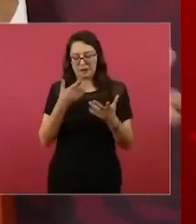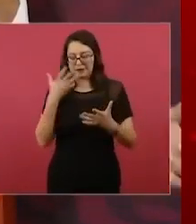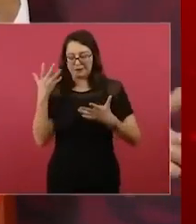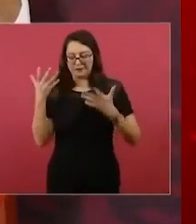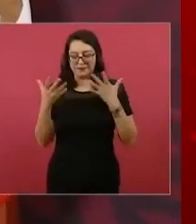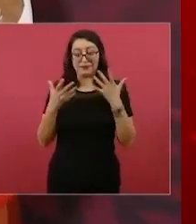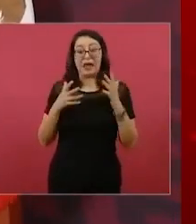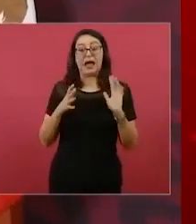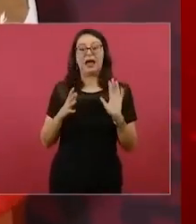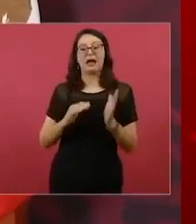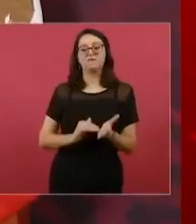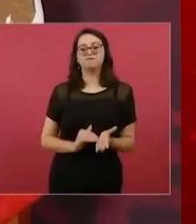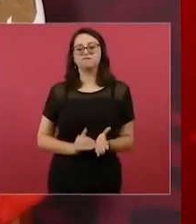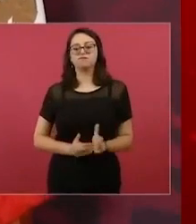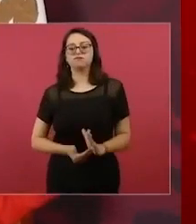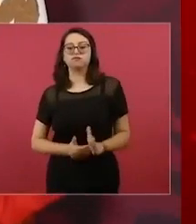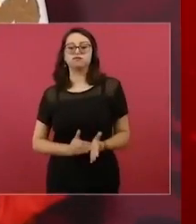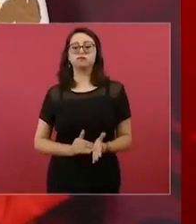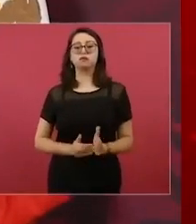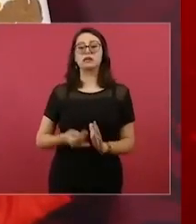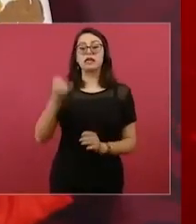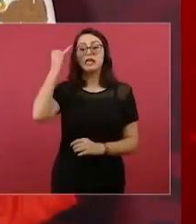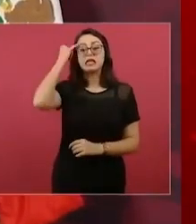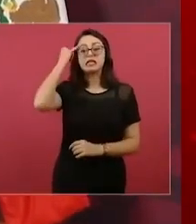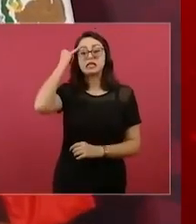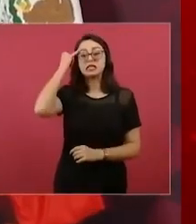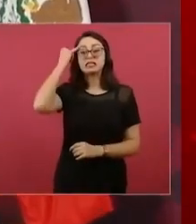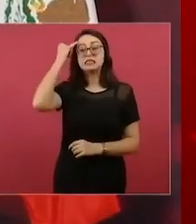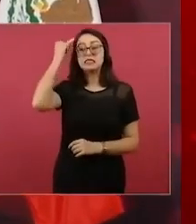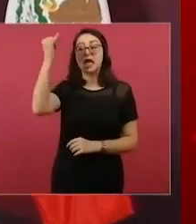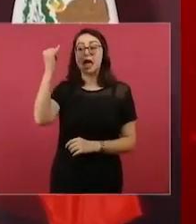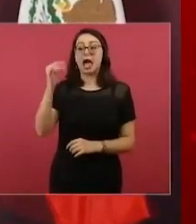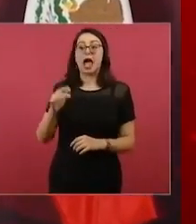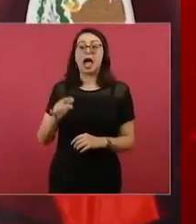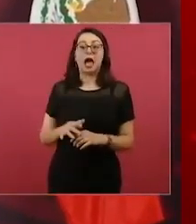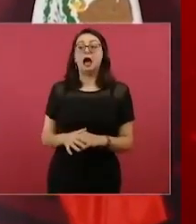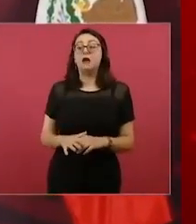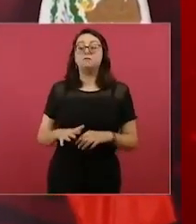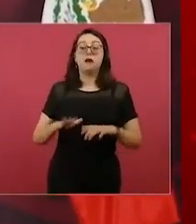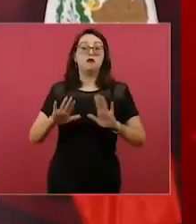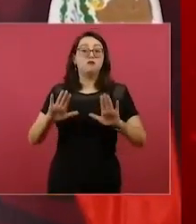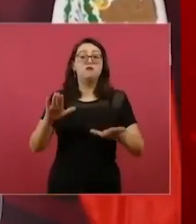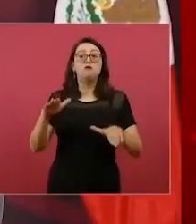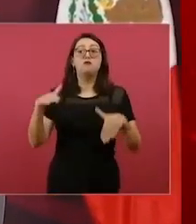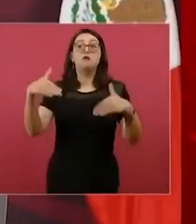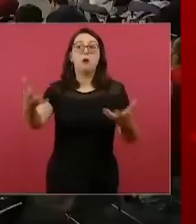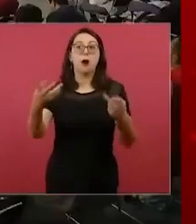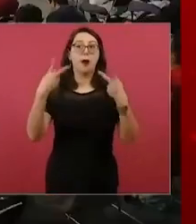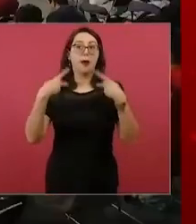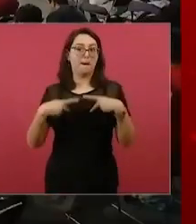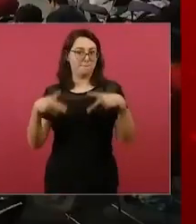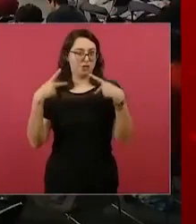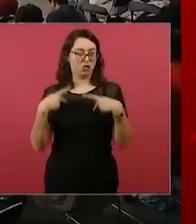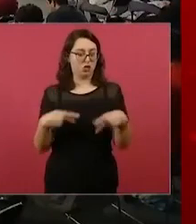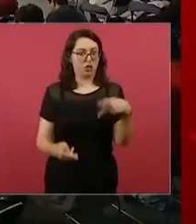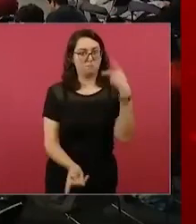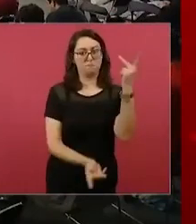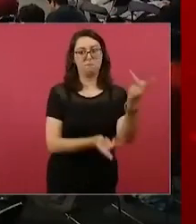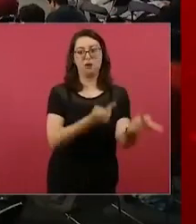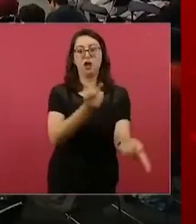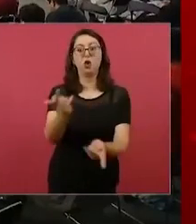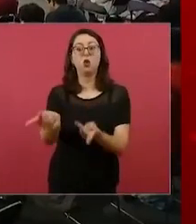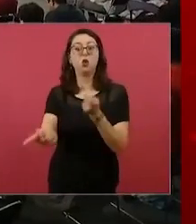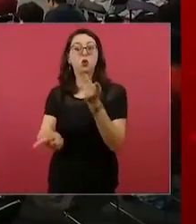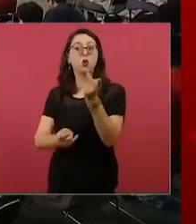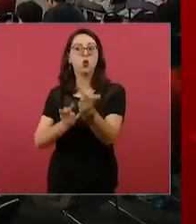después de una investigación, sí empezar a increpar sobre quiénes fueron, por qué lo hicieron, de qué manera lo hicieron, pero ahorita